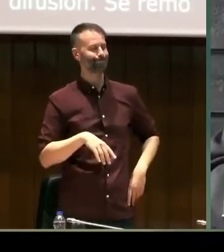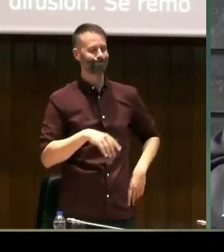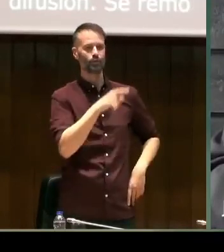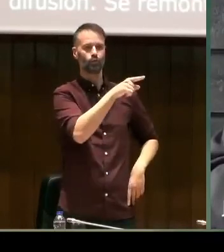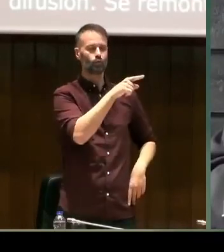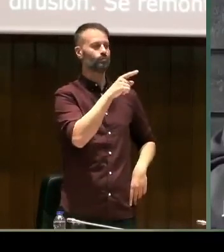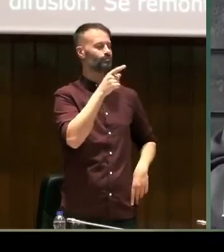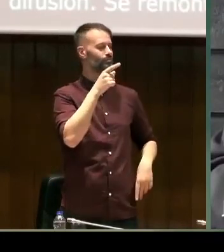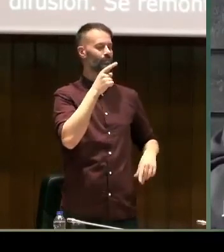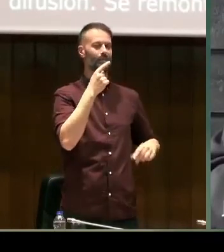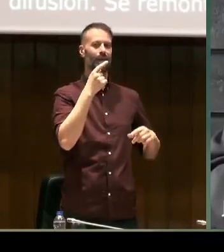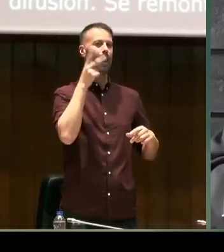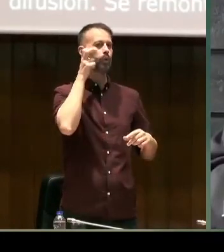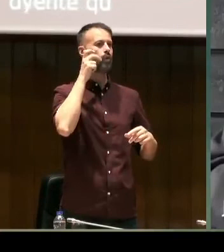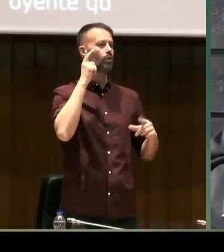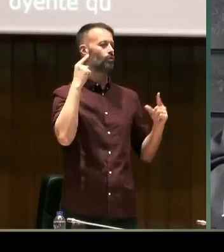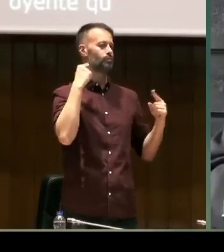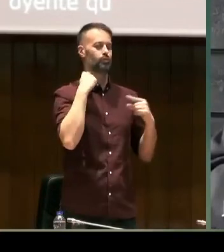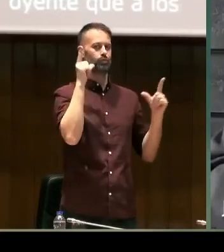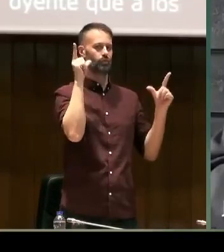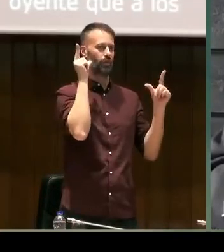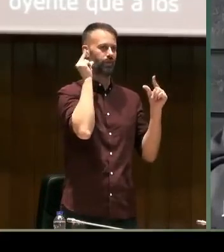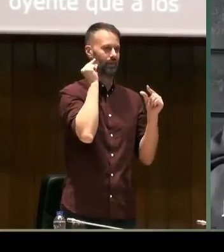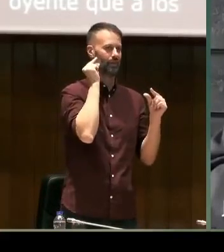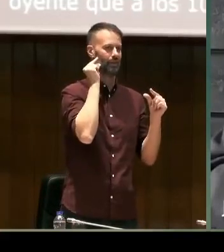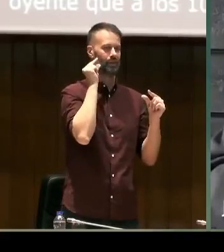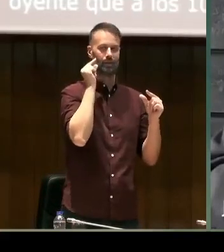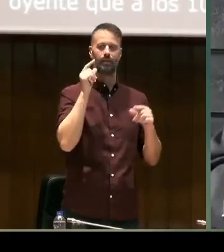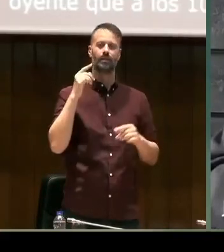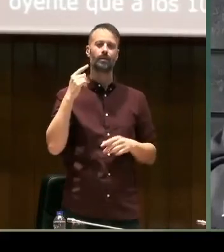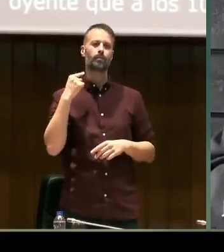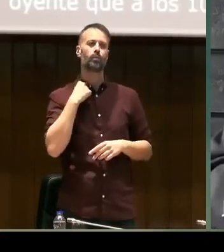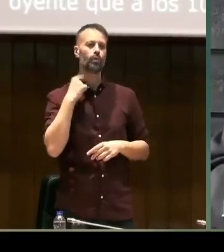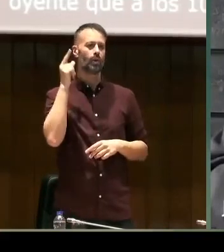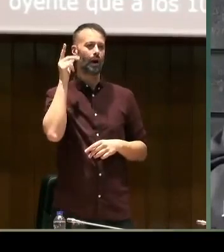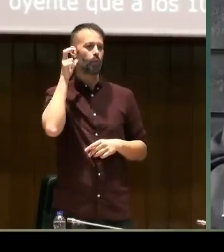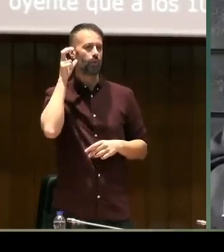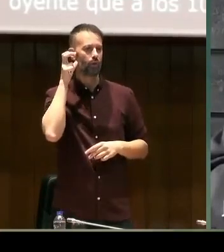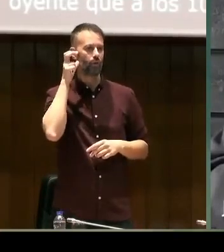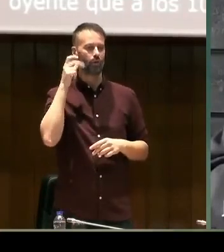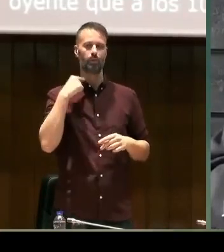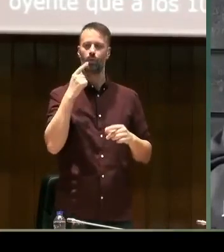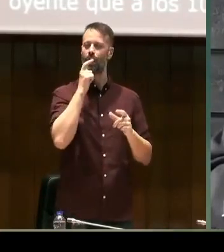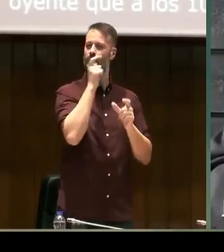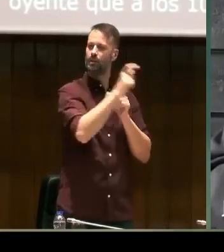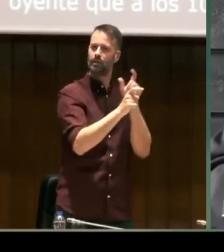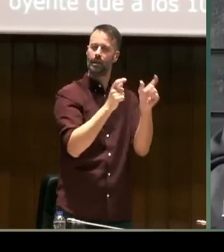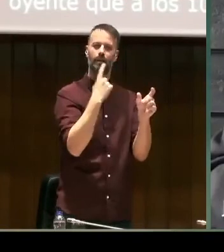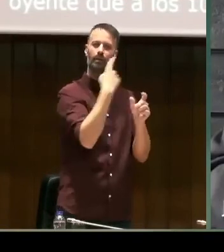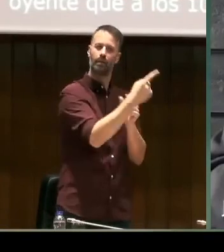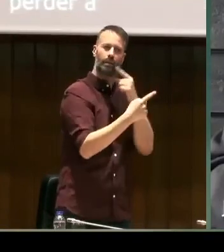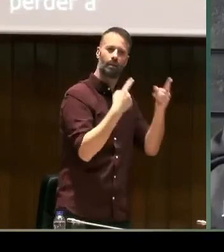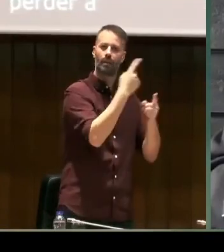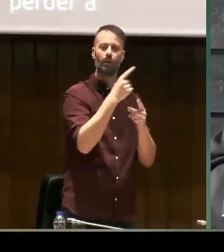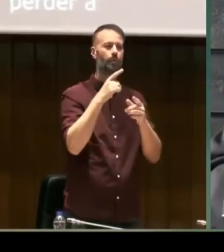lo primero que expone, que le dice un médico, es que está perdiendo audición. Y este concepto